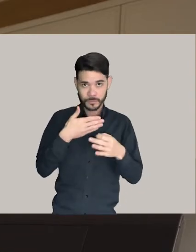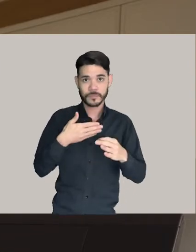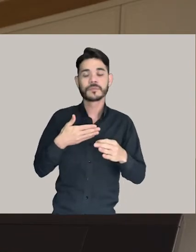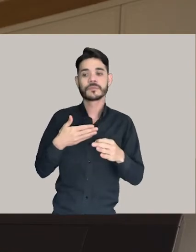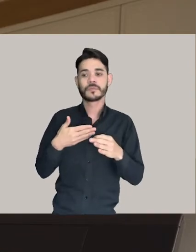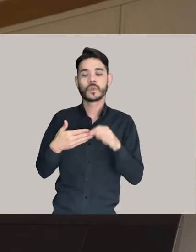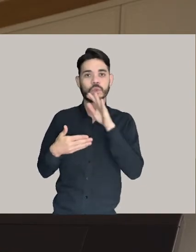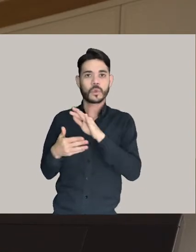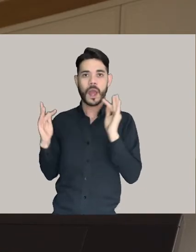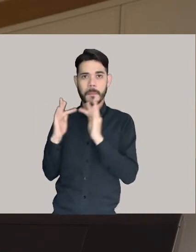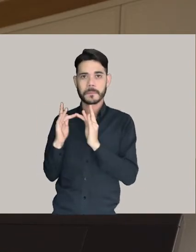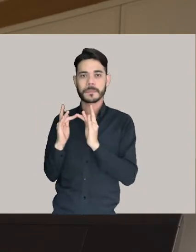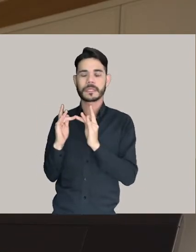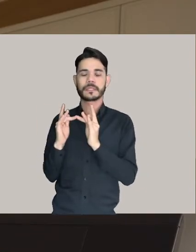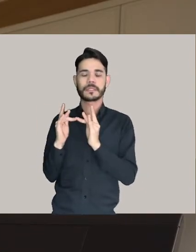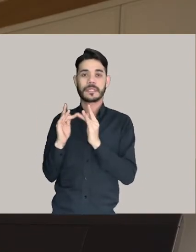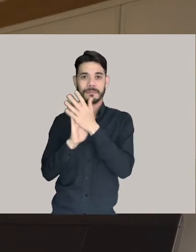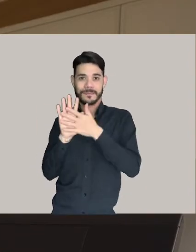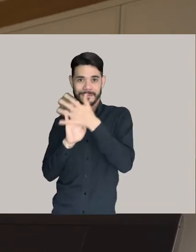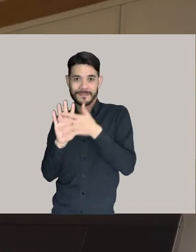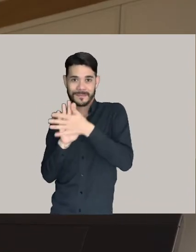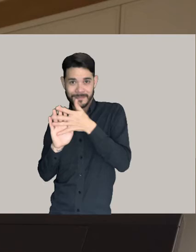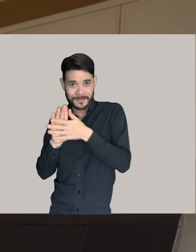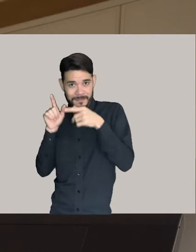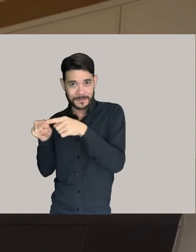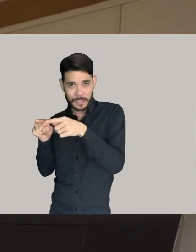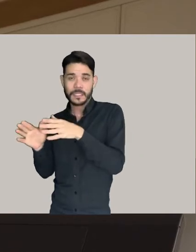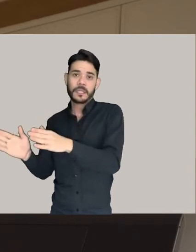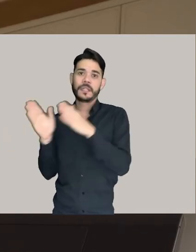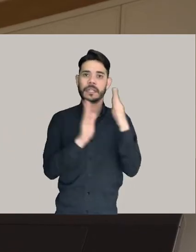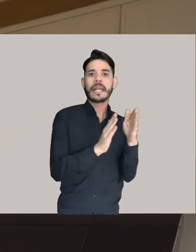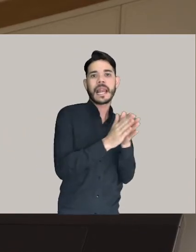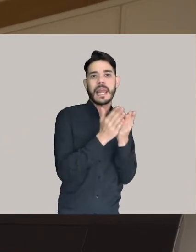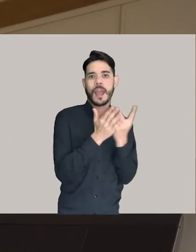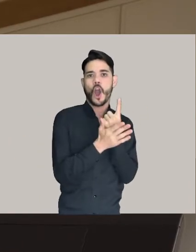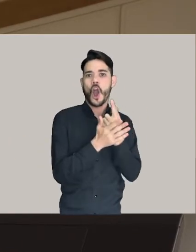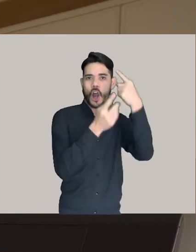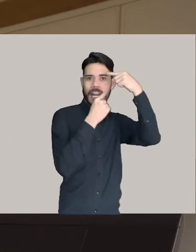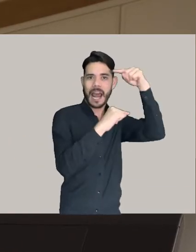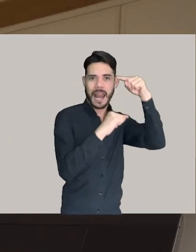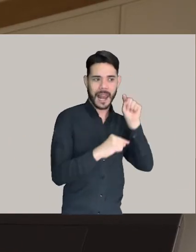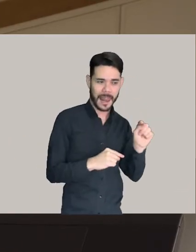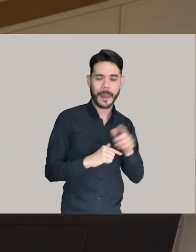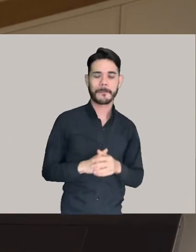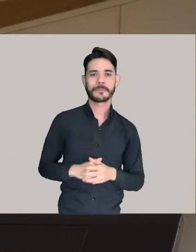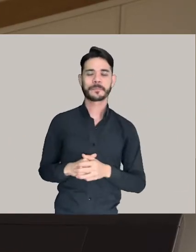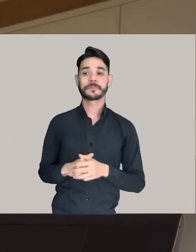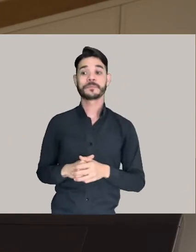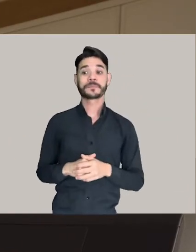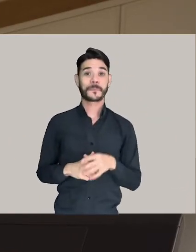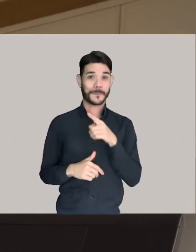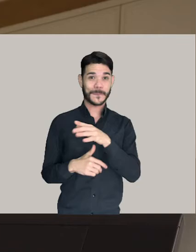quedó para la versión de lengua de señas y este es el libro original.